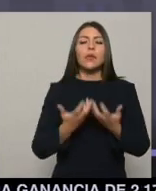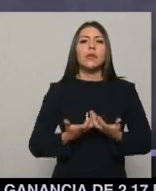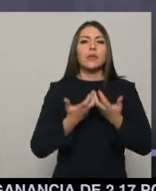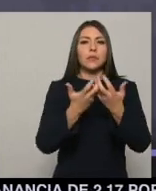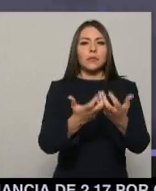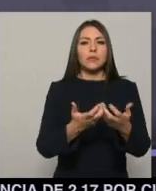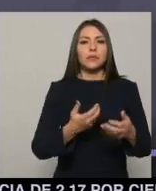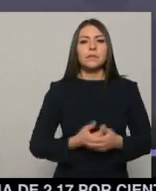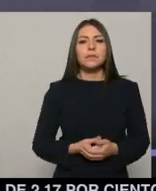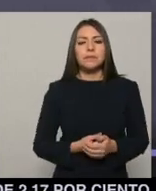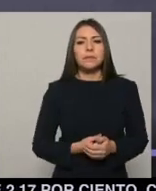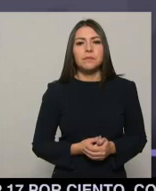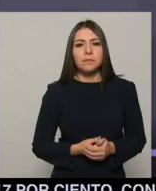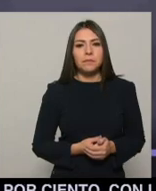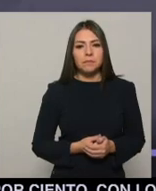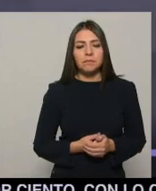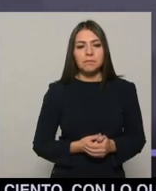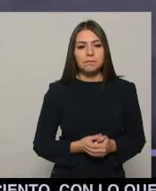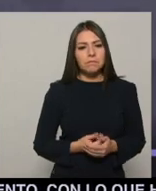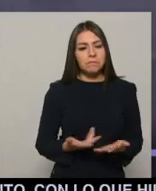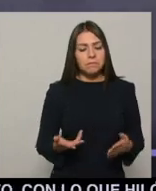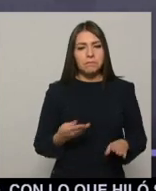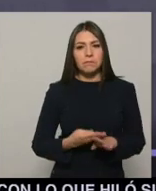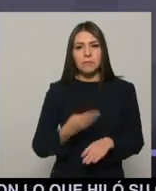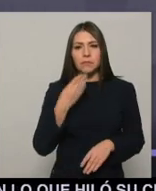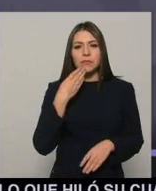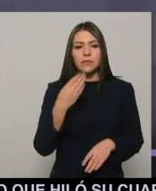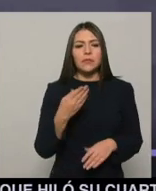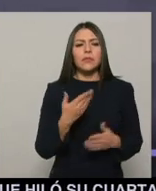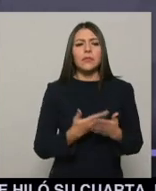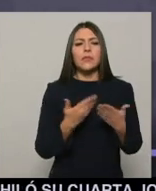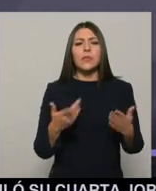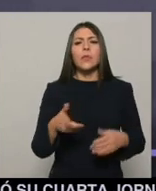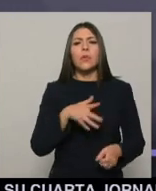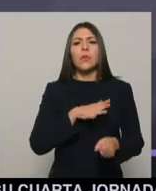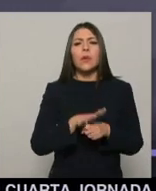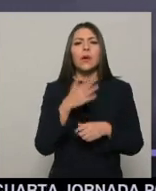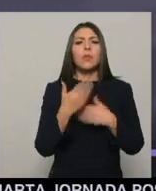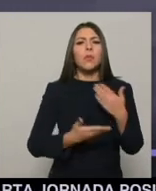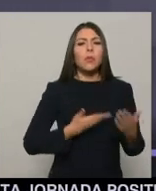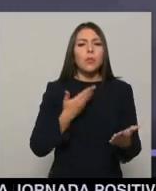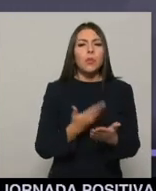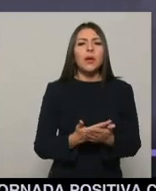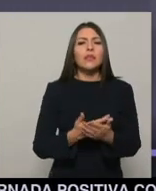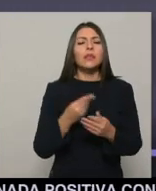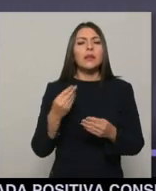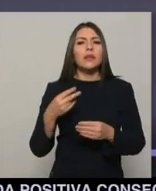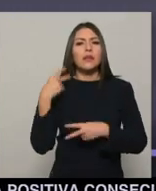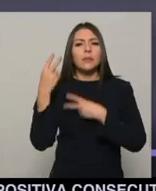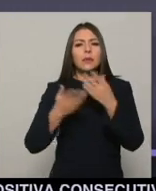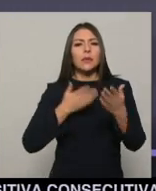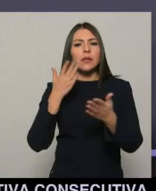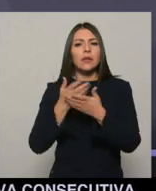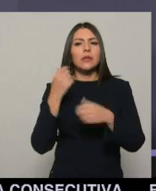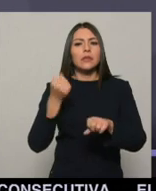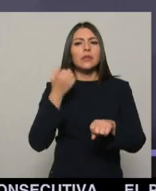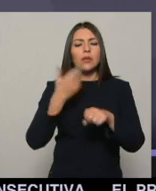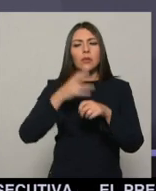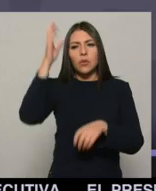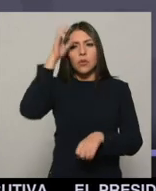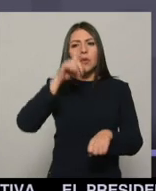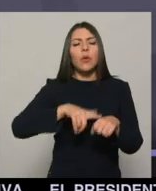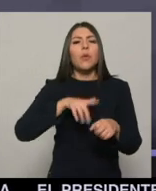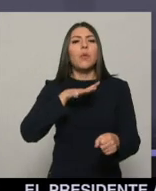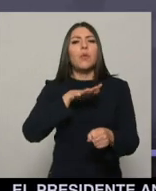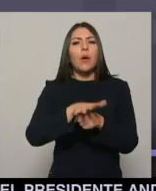Excelente, y bueno, muy bien la apertura. Ahora, ¿con qué propuestas van a llegar en primera instancia con el titular de la Secretaría de Cultura? ¿Cuál